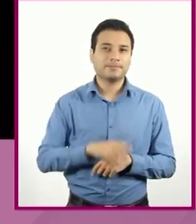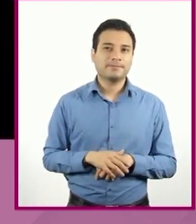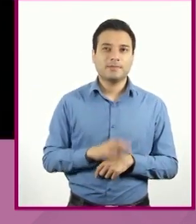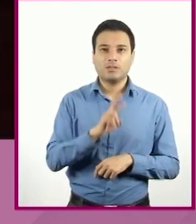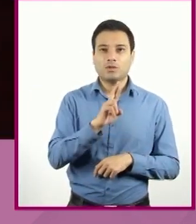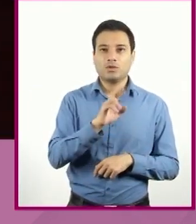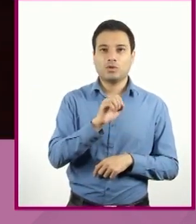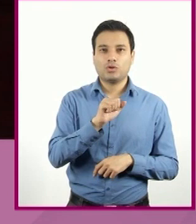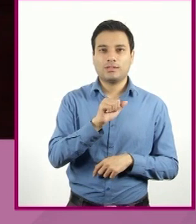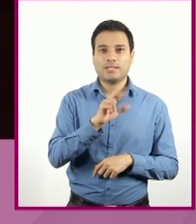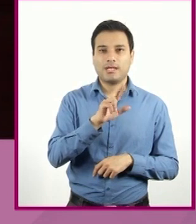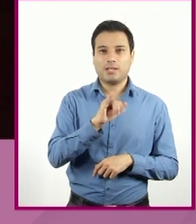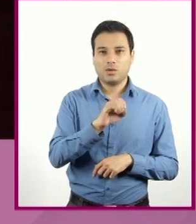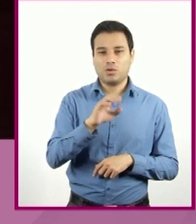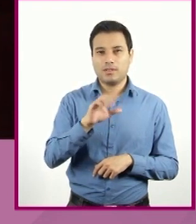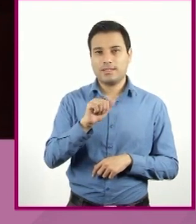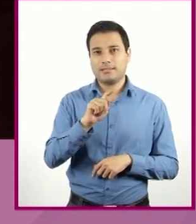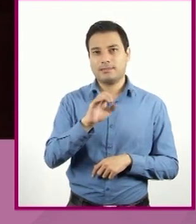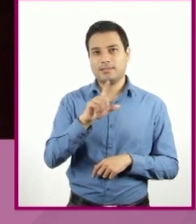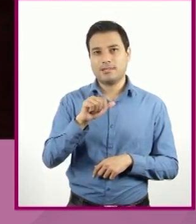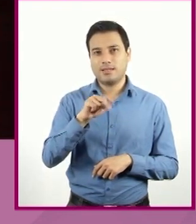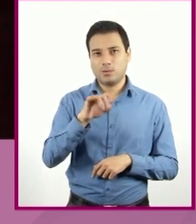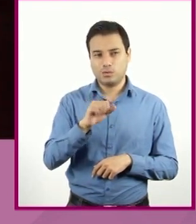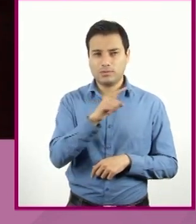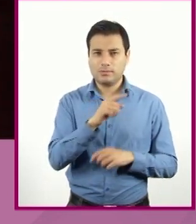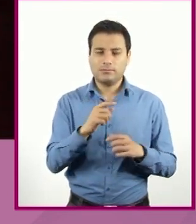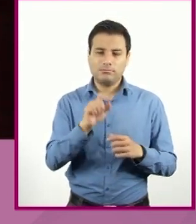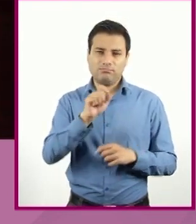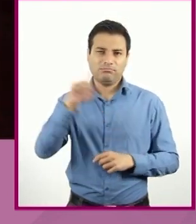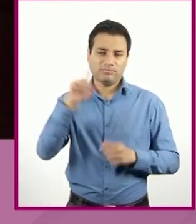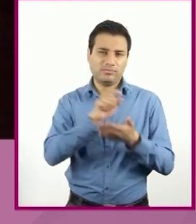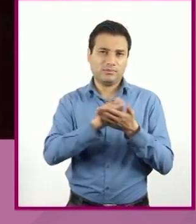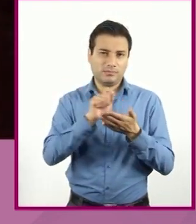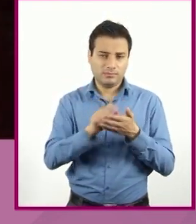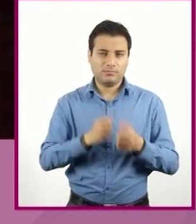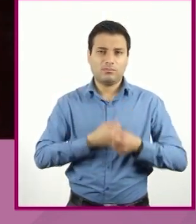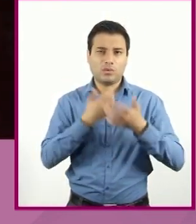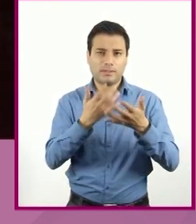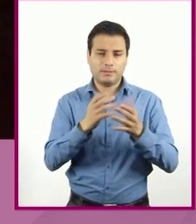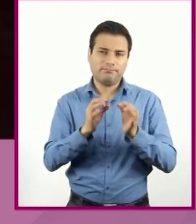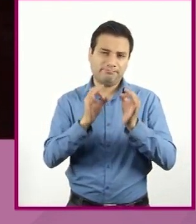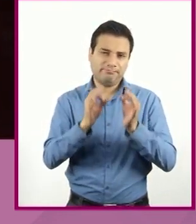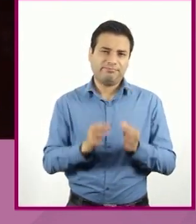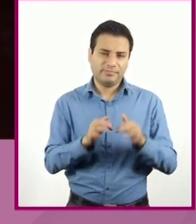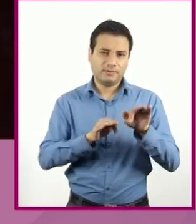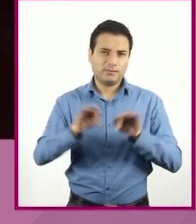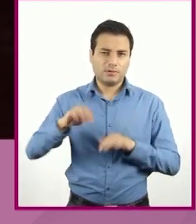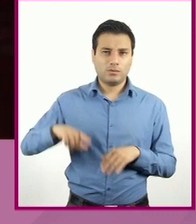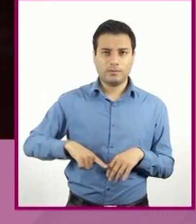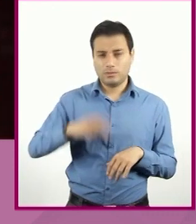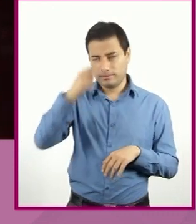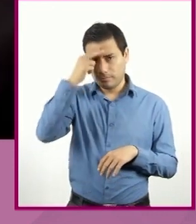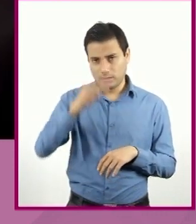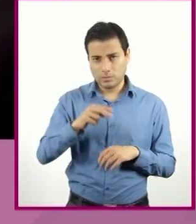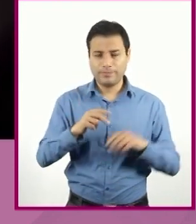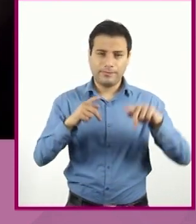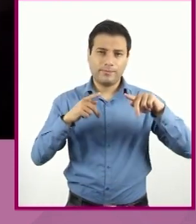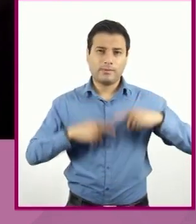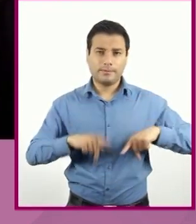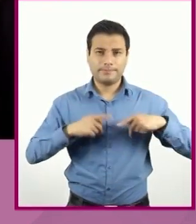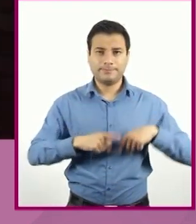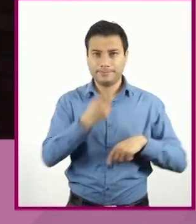Rosario Castellanos, escritora, poetisa y diplomática mexicana, considerada una de las escritoras mexicanas